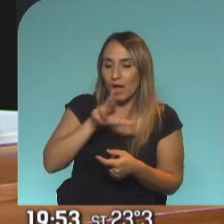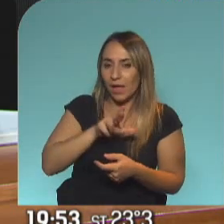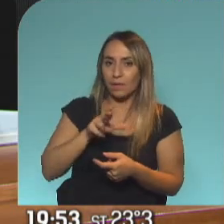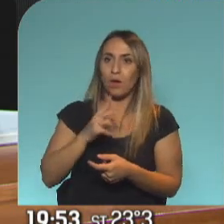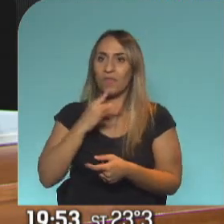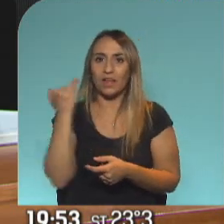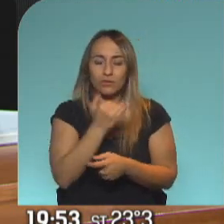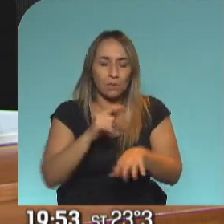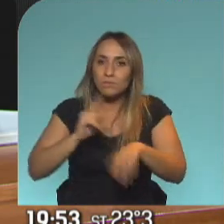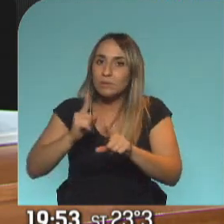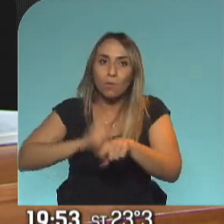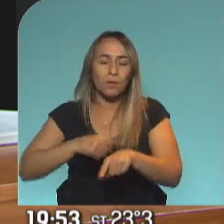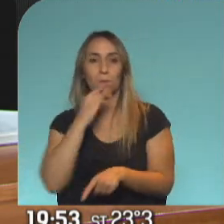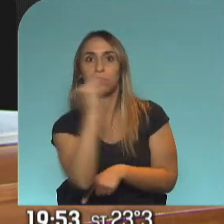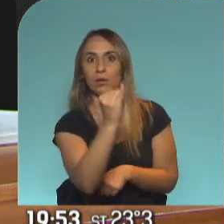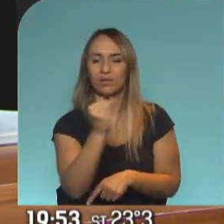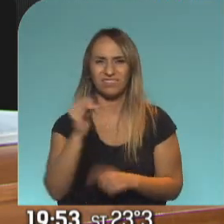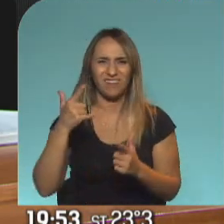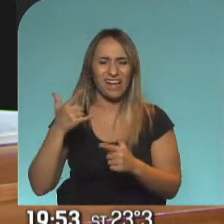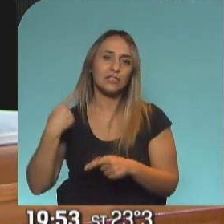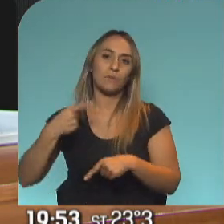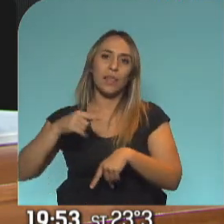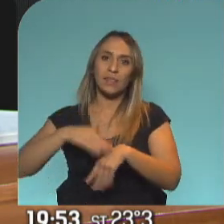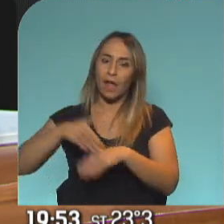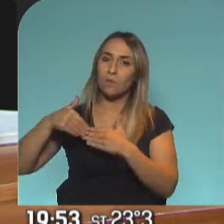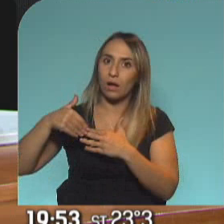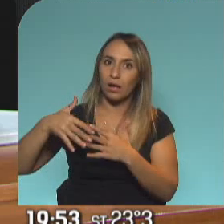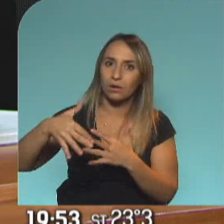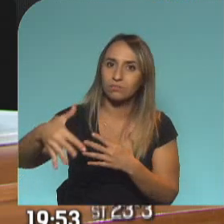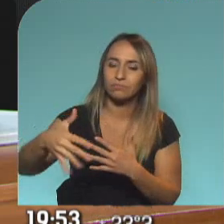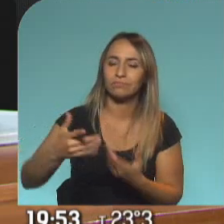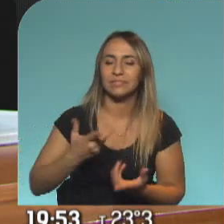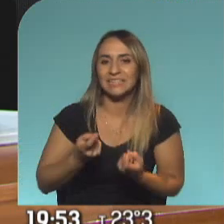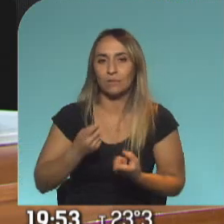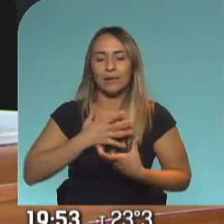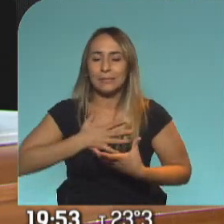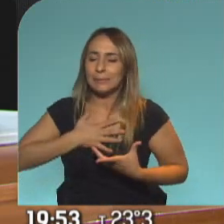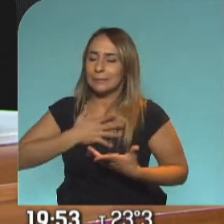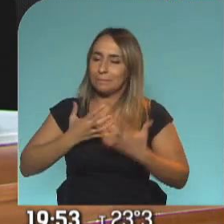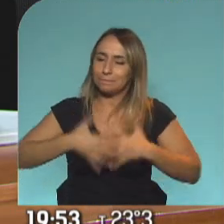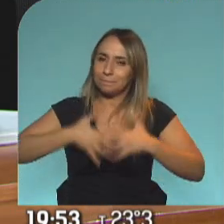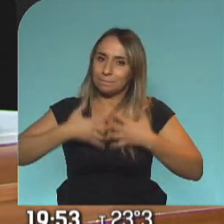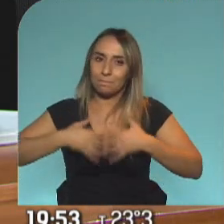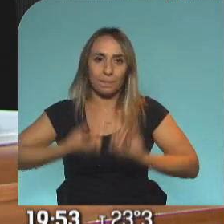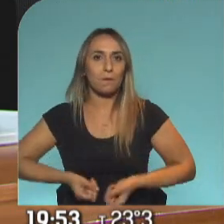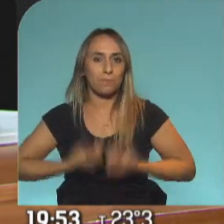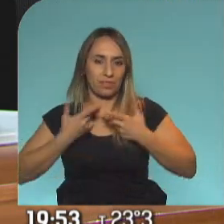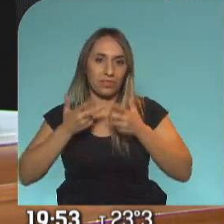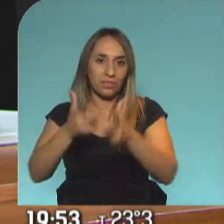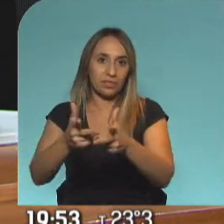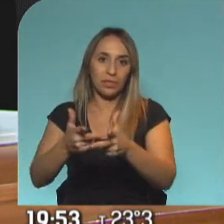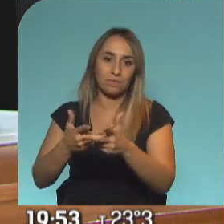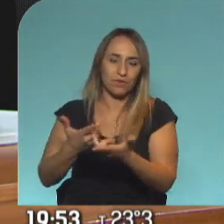contextualizar. Quizás hoy estemos más precavidos, quizás nosotros hoy, como generación de padres, estemos más precavidos.